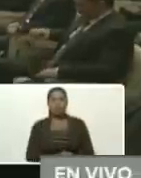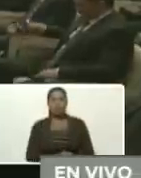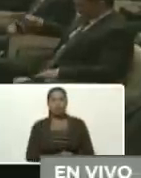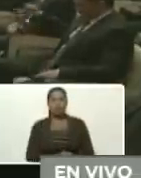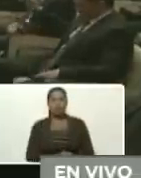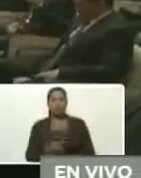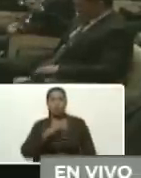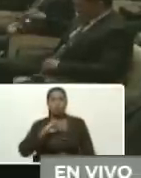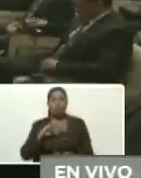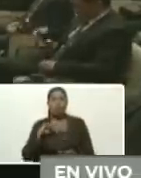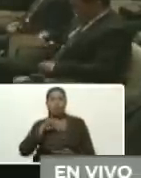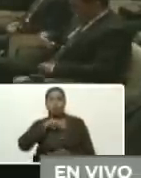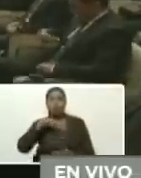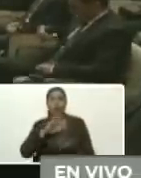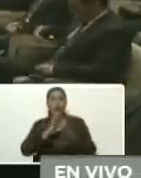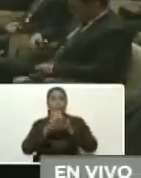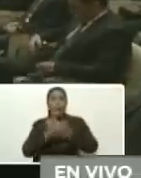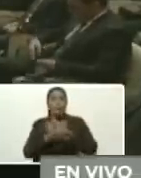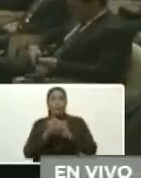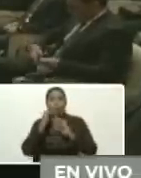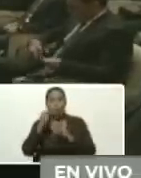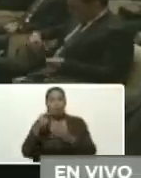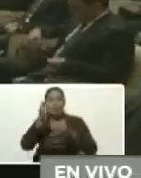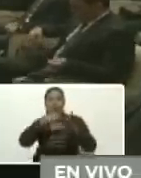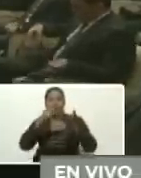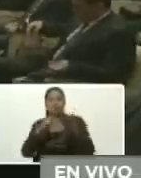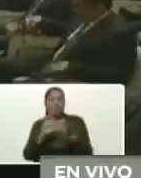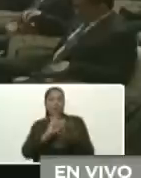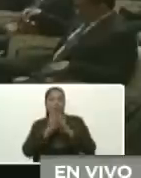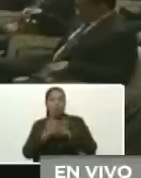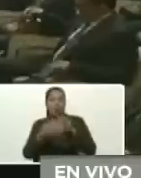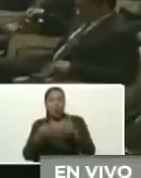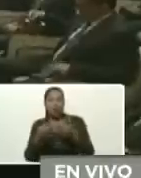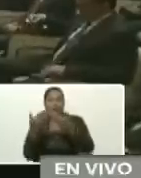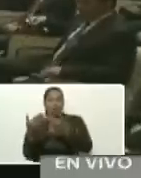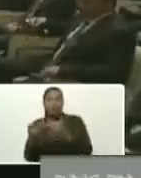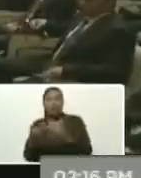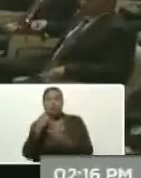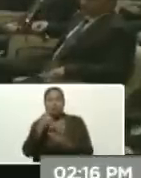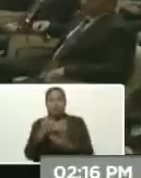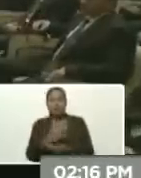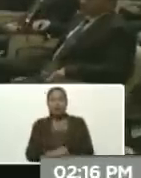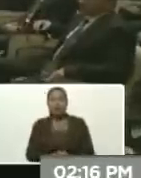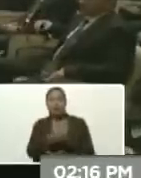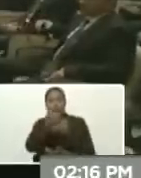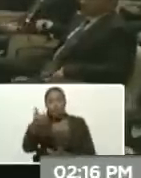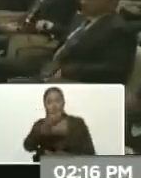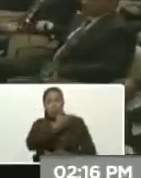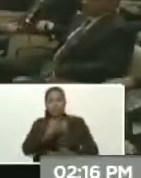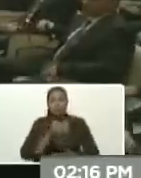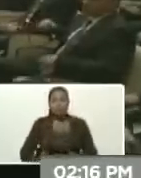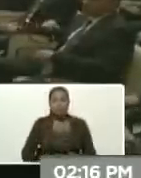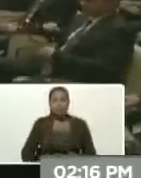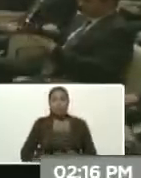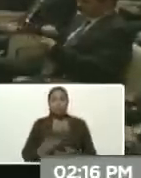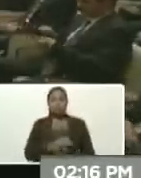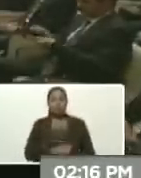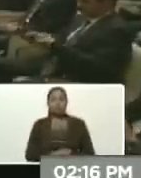Hemos acabado con la ceremonia de la firma. Ahora le quiero ceder la palabra a los señores presidentes.